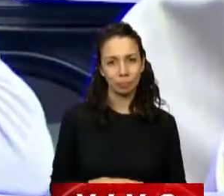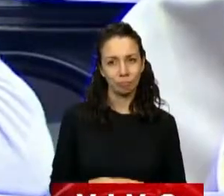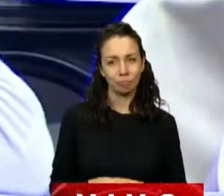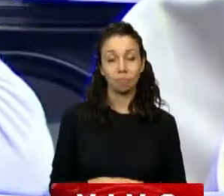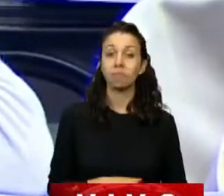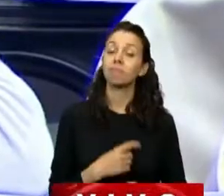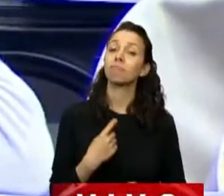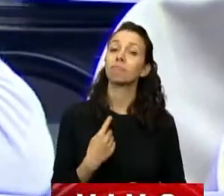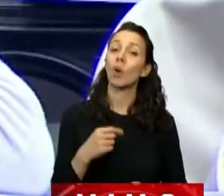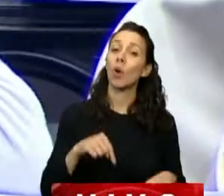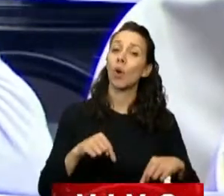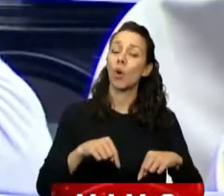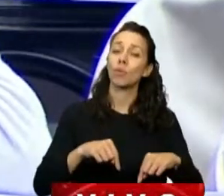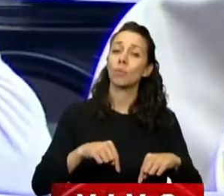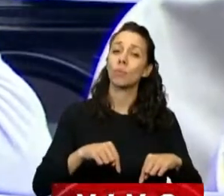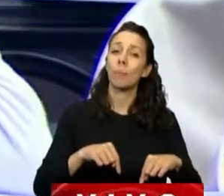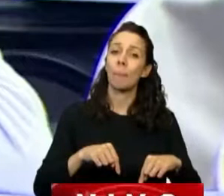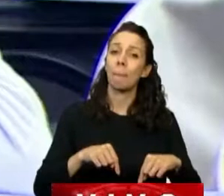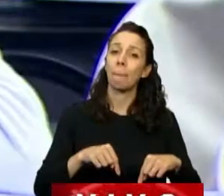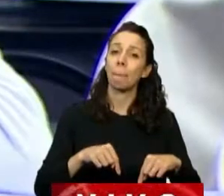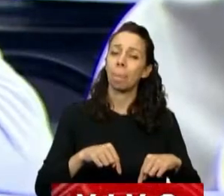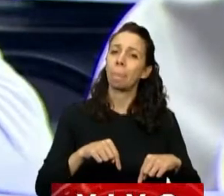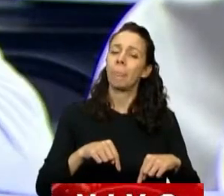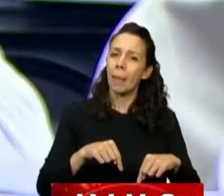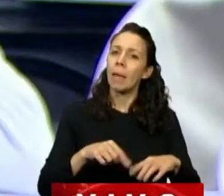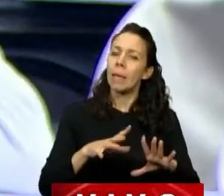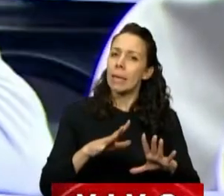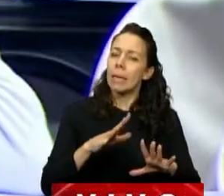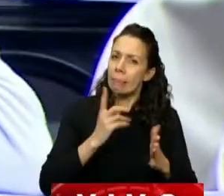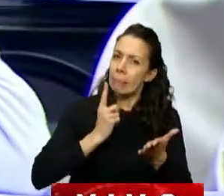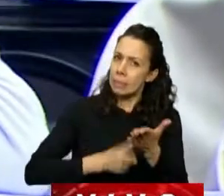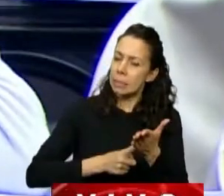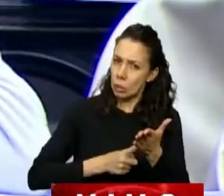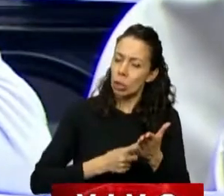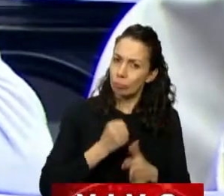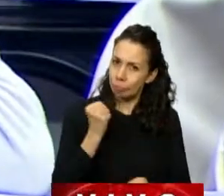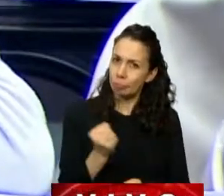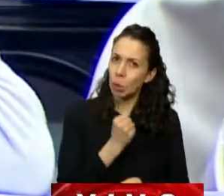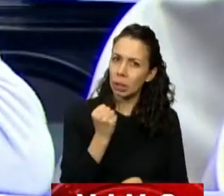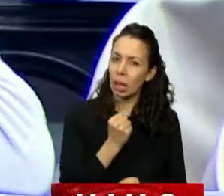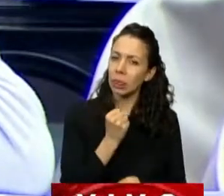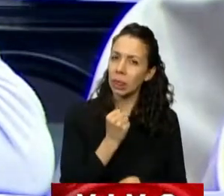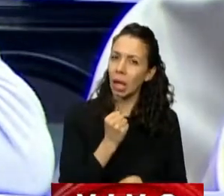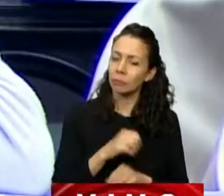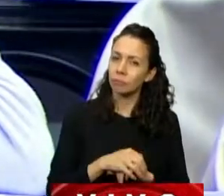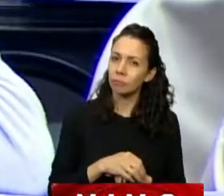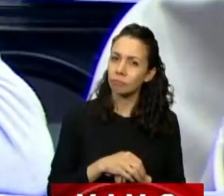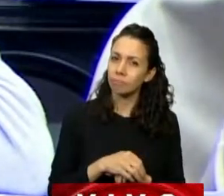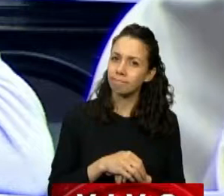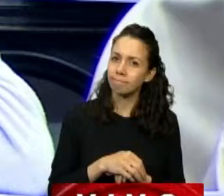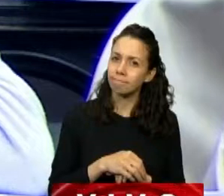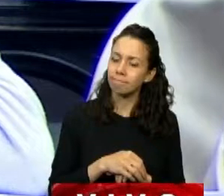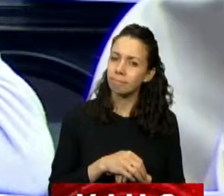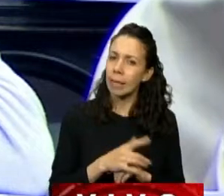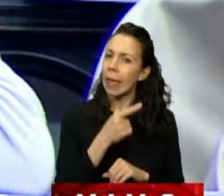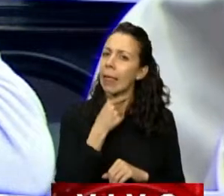Nos encontramos ahora frente a una vital decisión, que es si elegimos un